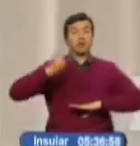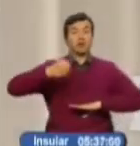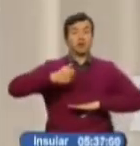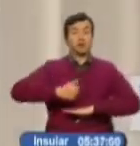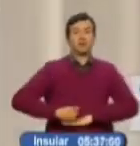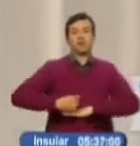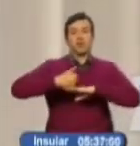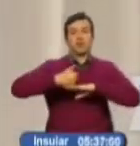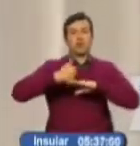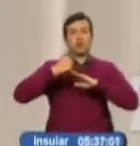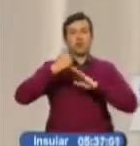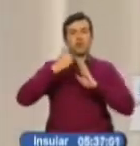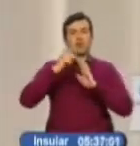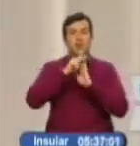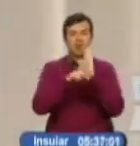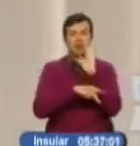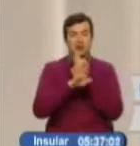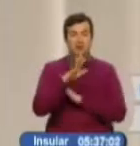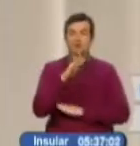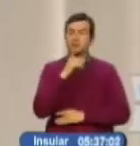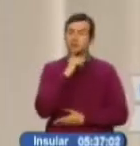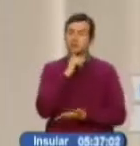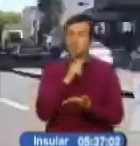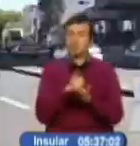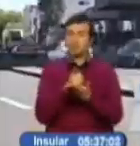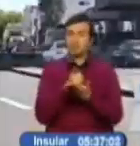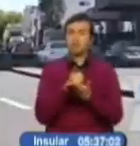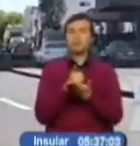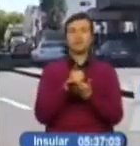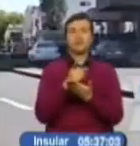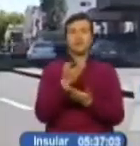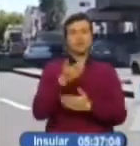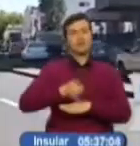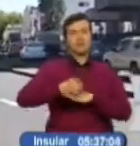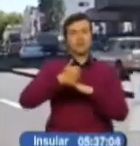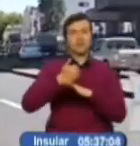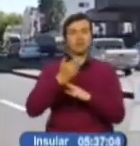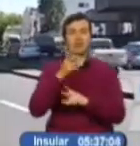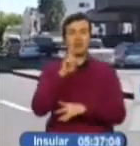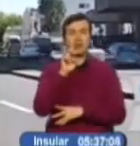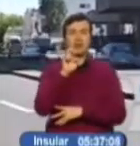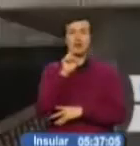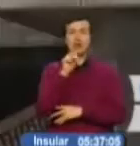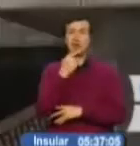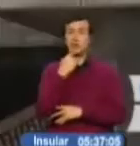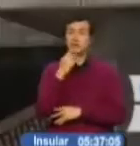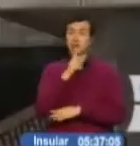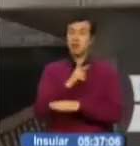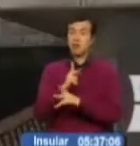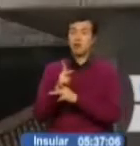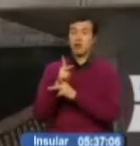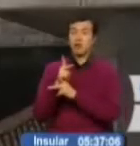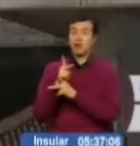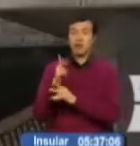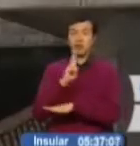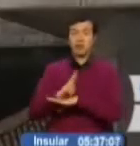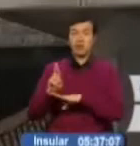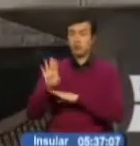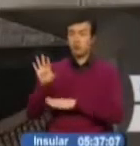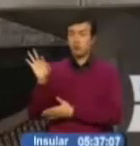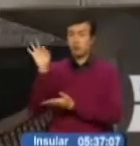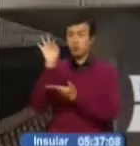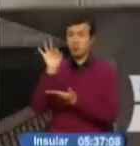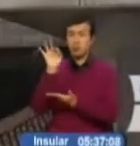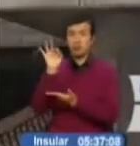Pese a ello, este organismo, según su presidente René Ramírez, reconoce al rector interino Jaime Breil, quien tiene toda la potestad legal para